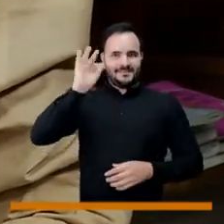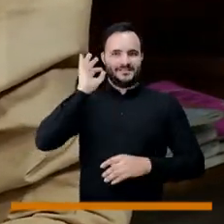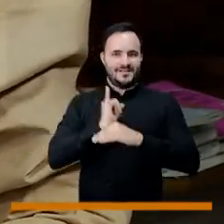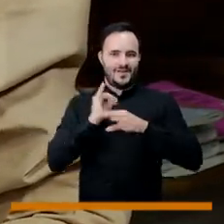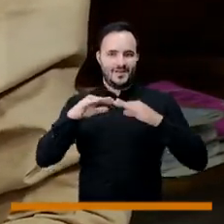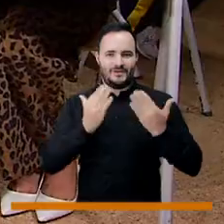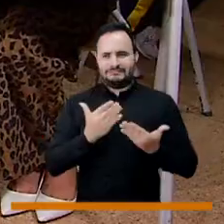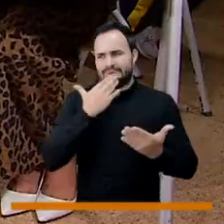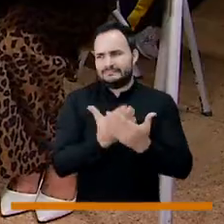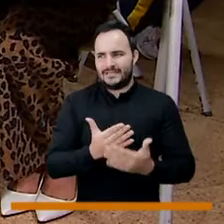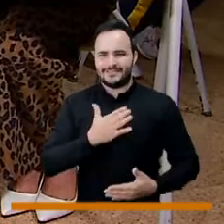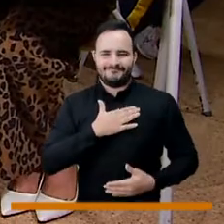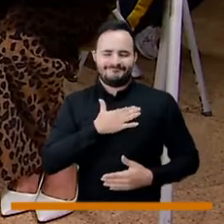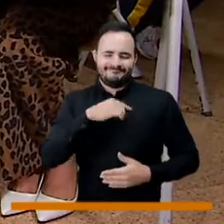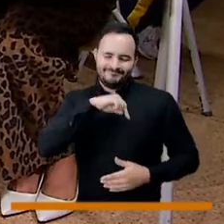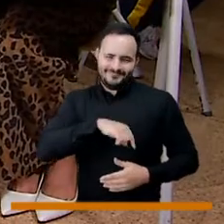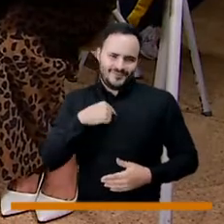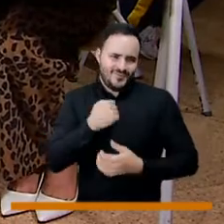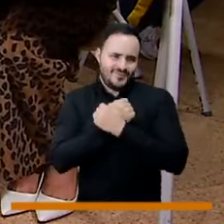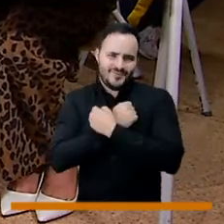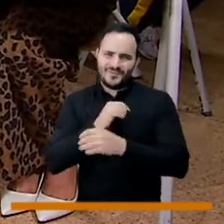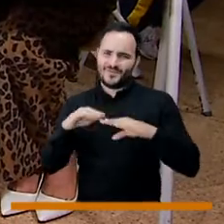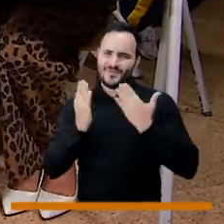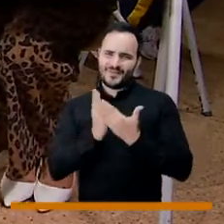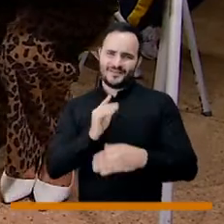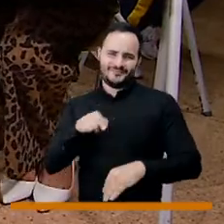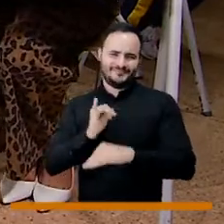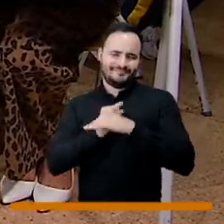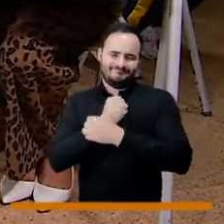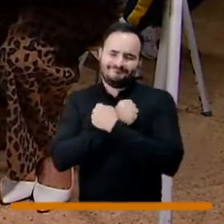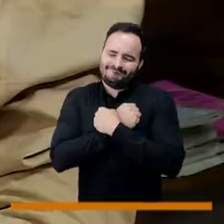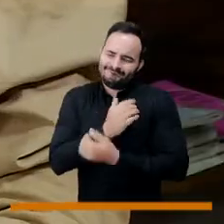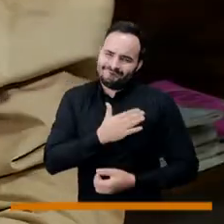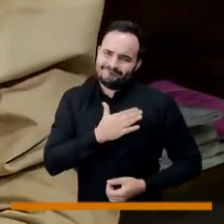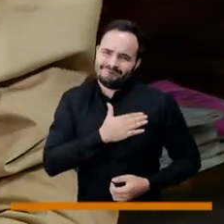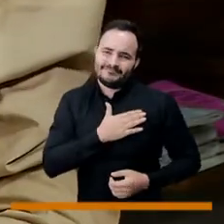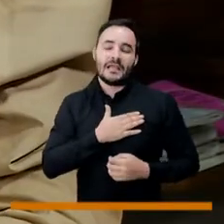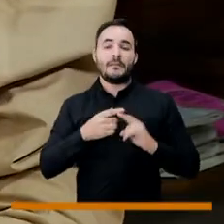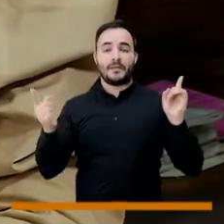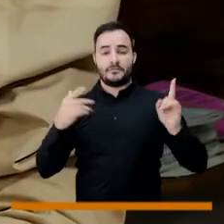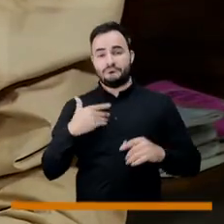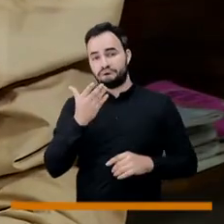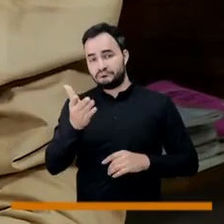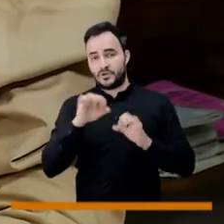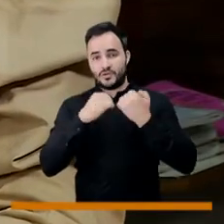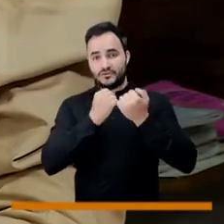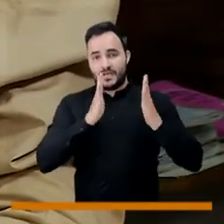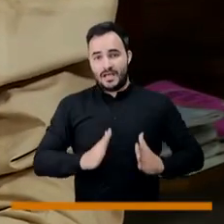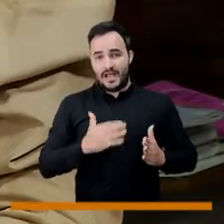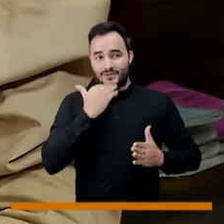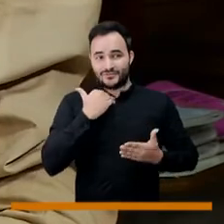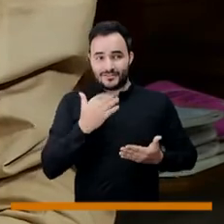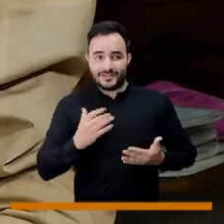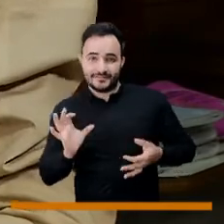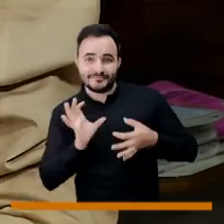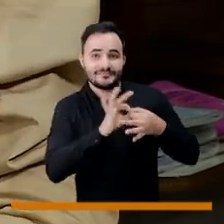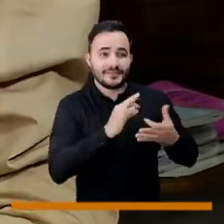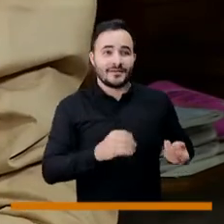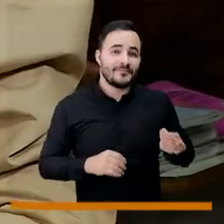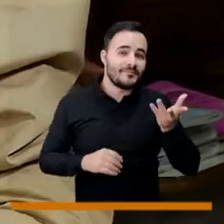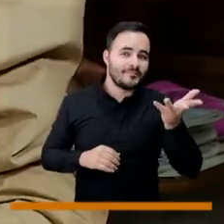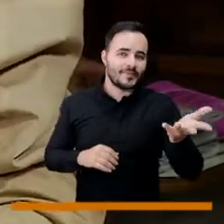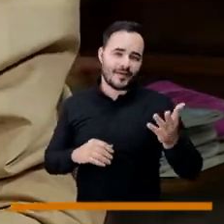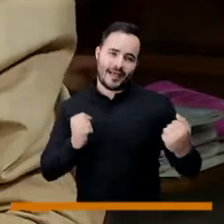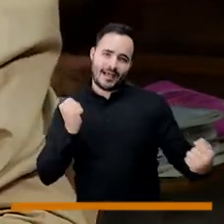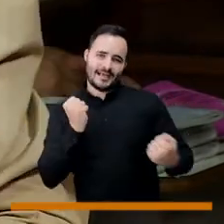es una institución que la llevo dentro de mi corazón pero yo la aconseja al podía podría aprovechar para decirle algo a él si nos